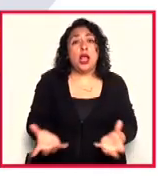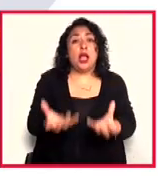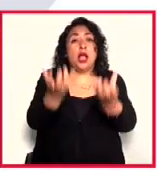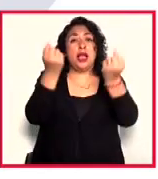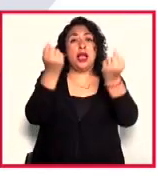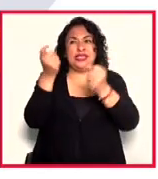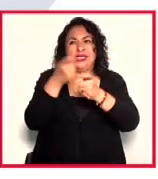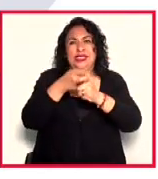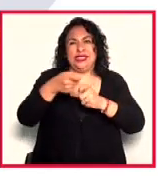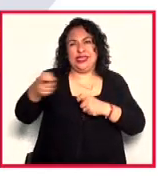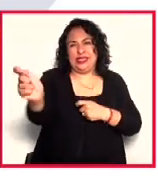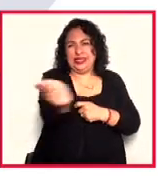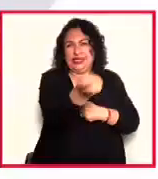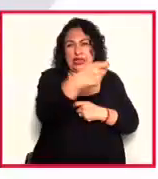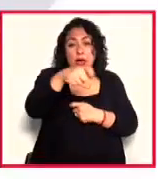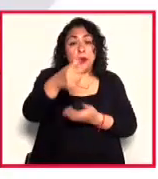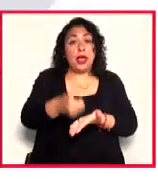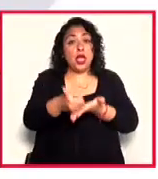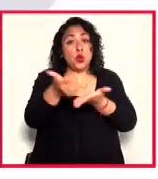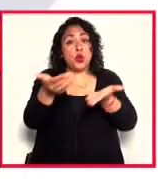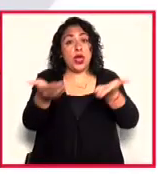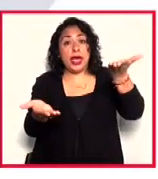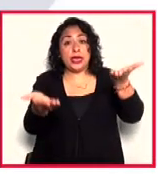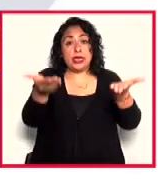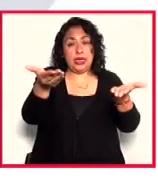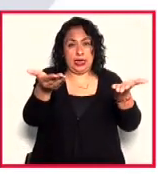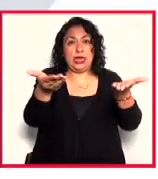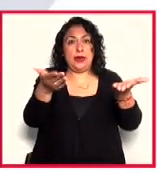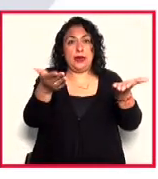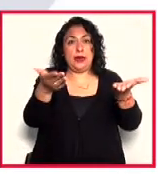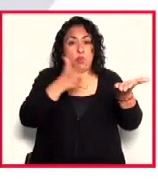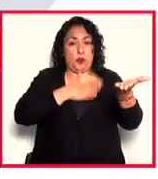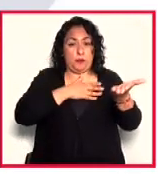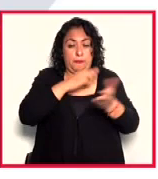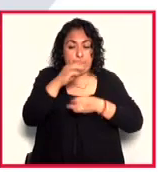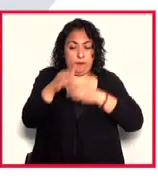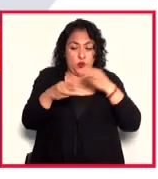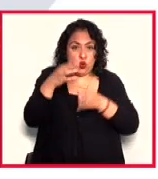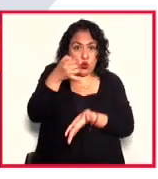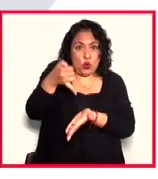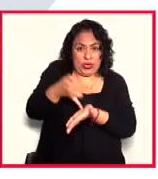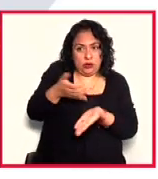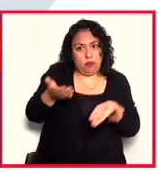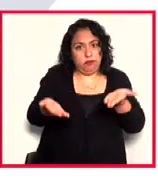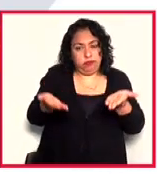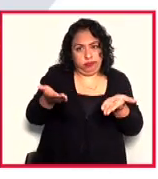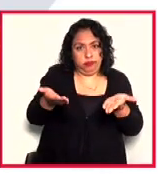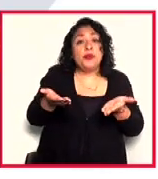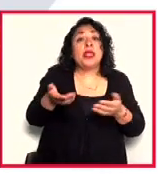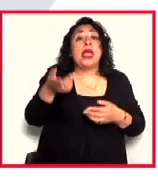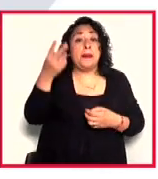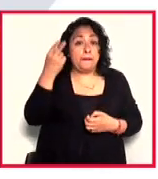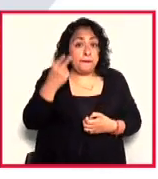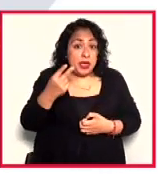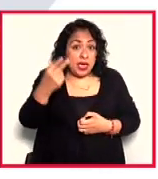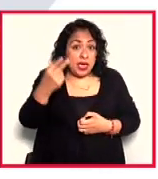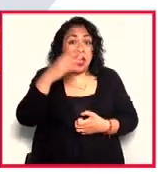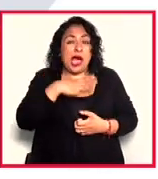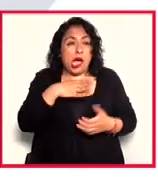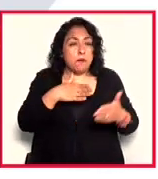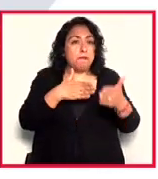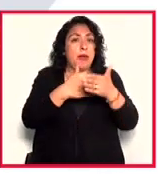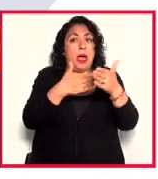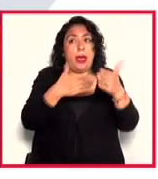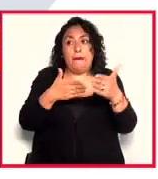que mantiene el equilibrio en su mundo, en su isla. Sobre este viaje va a tener diferentes obstáculos, se